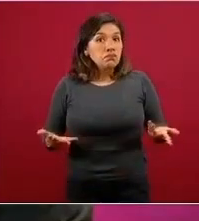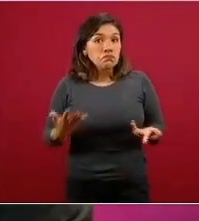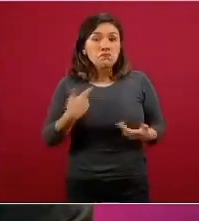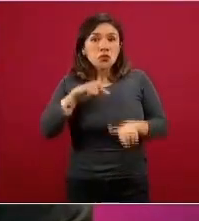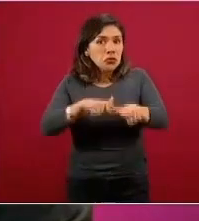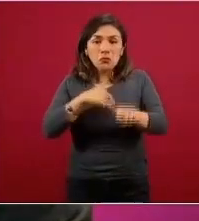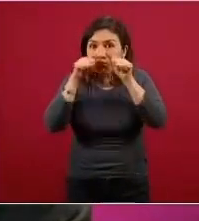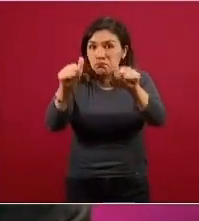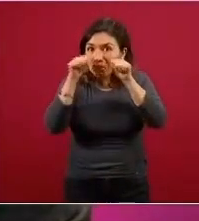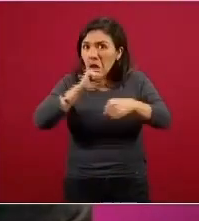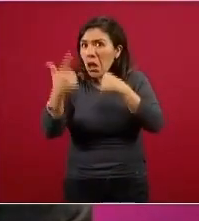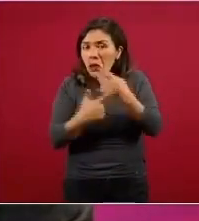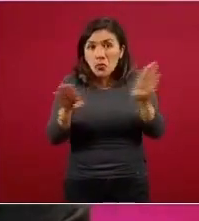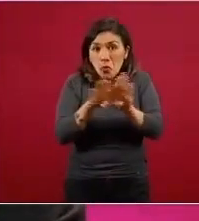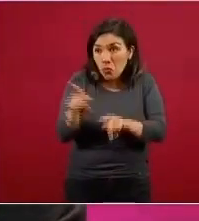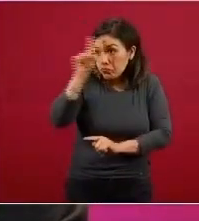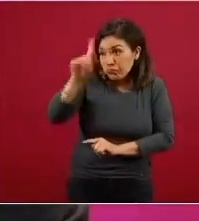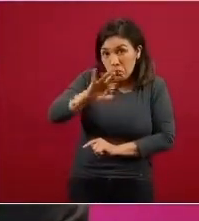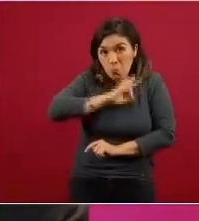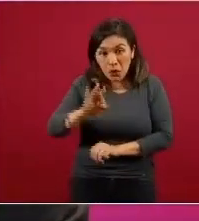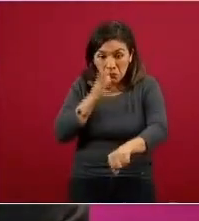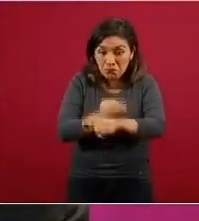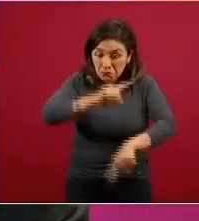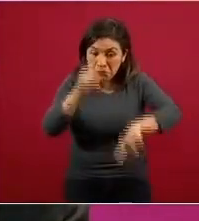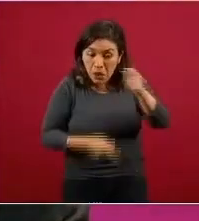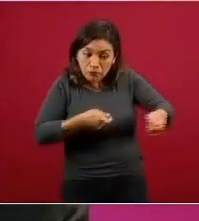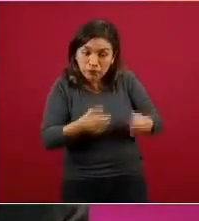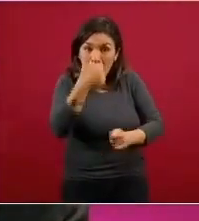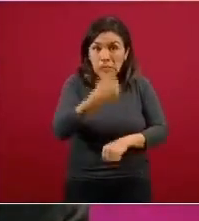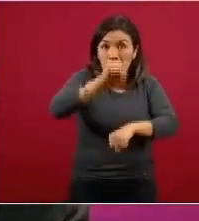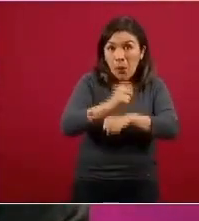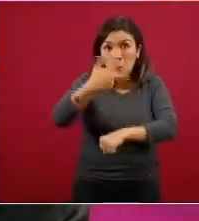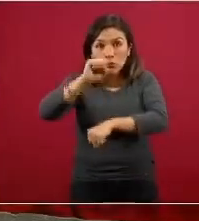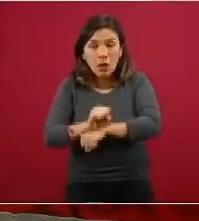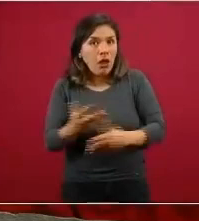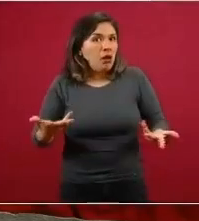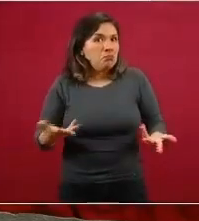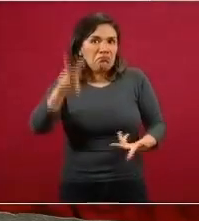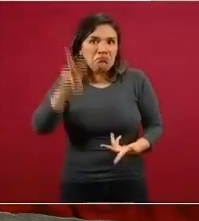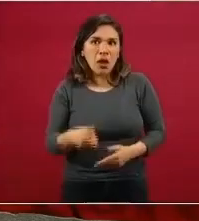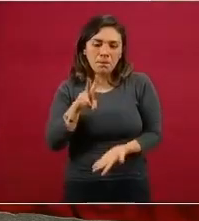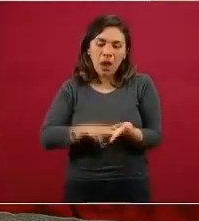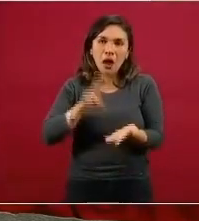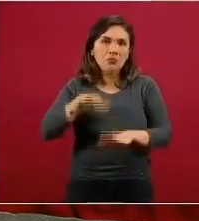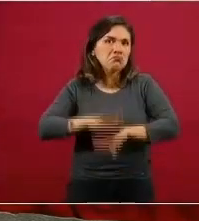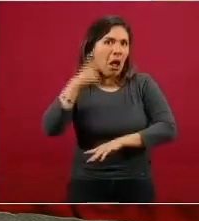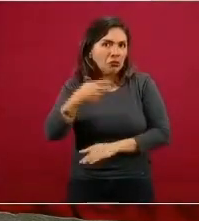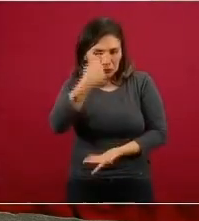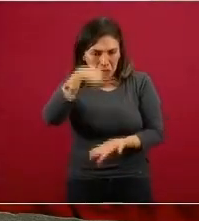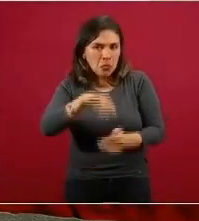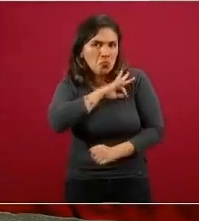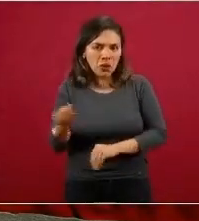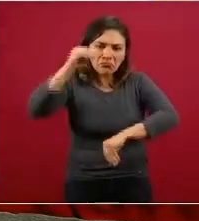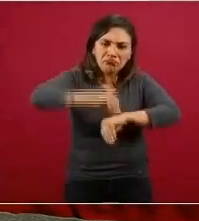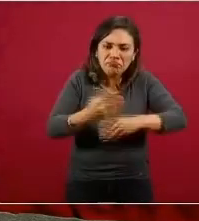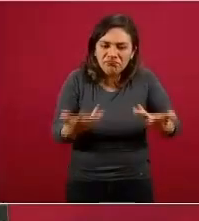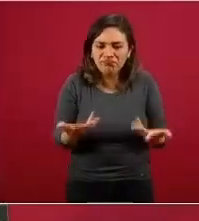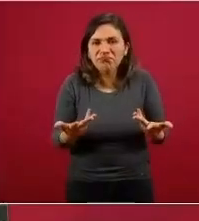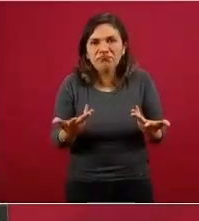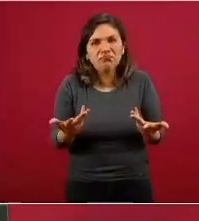Estaré muy atento, sería una fórmula para cómo es el asunto, resolver la pandemia en 6 a 8 semanas sería de gran valor. Yo creo que esto podría dar lugar a